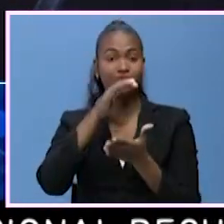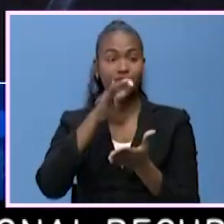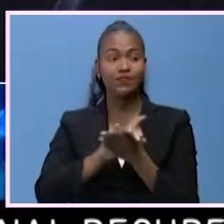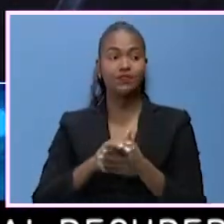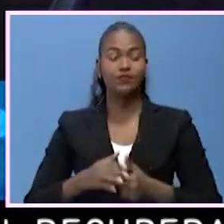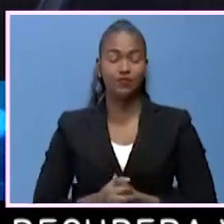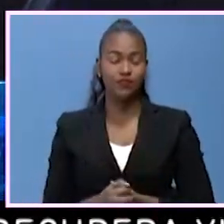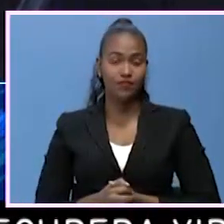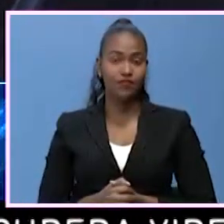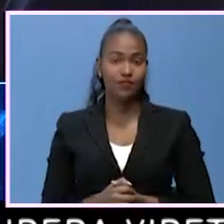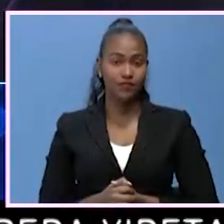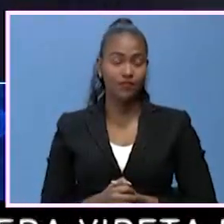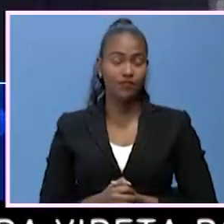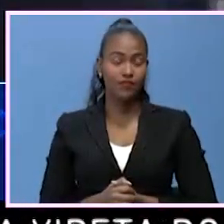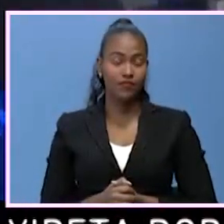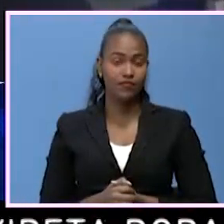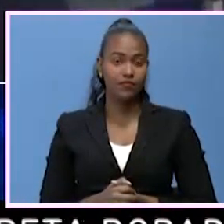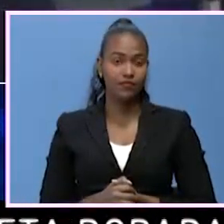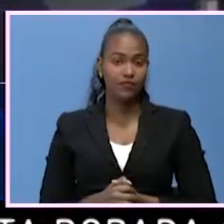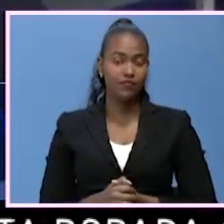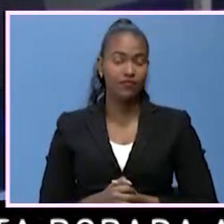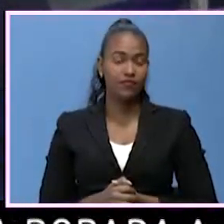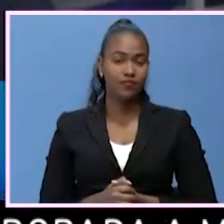un ching más.